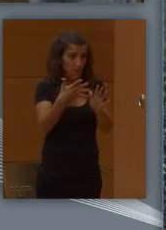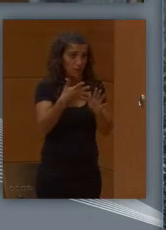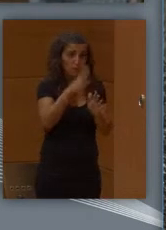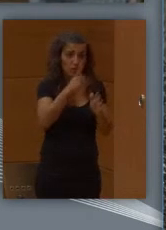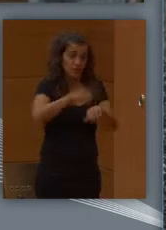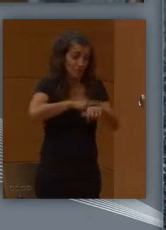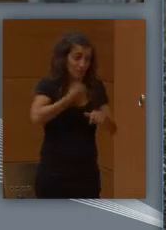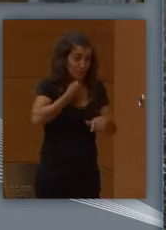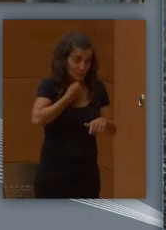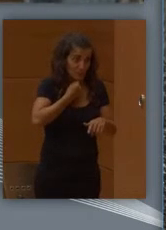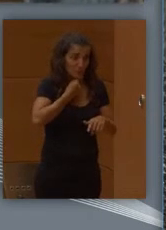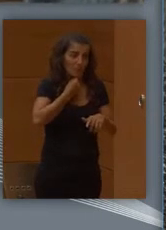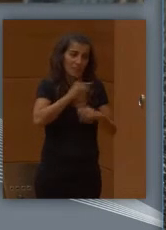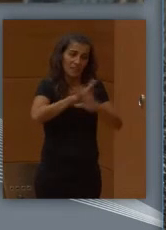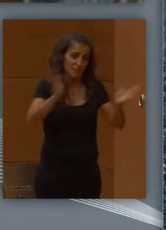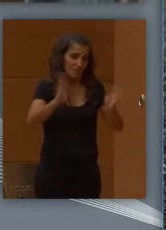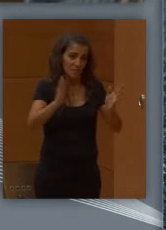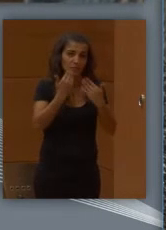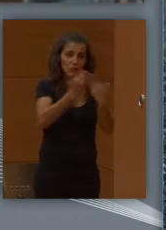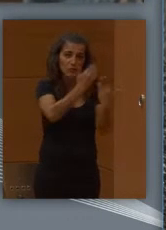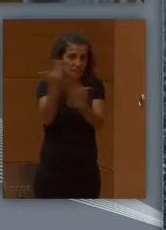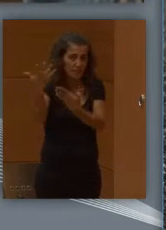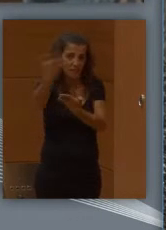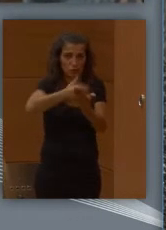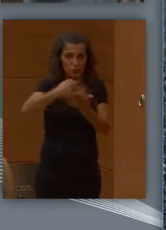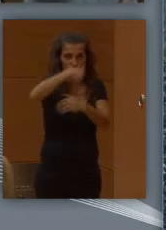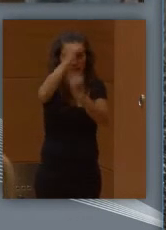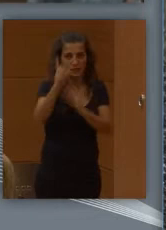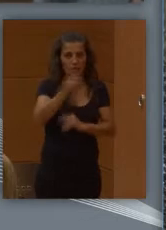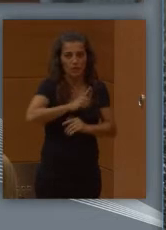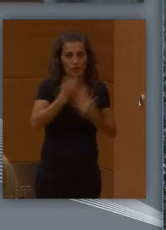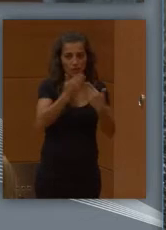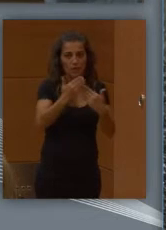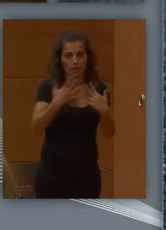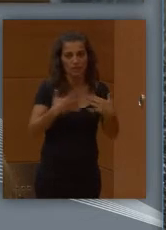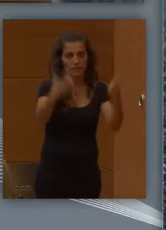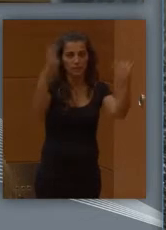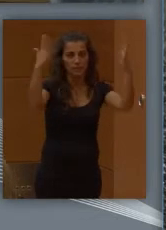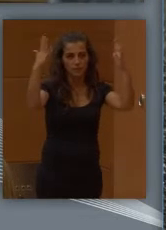tampoco había mucho tiempo, y nada más, agradeceros mucho vuestra atención. Muchas gracias.